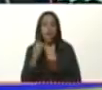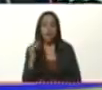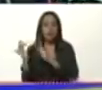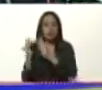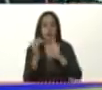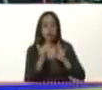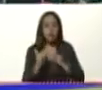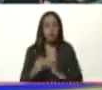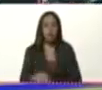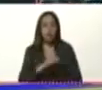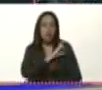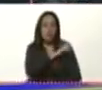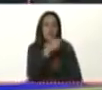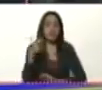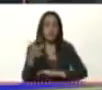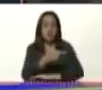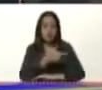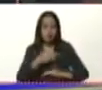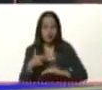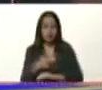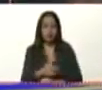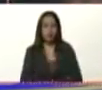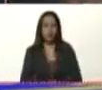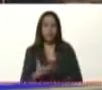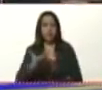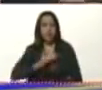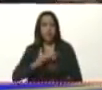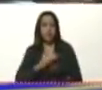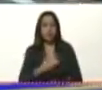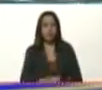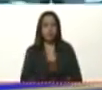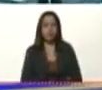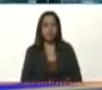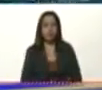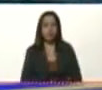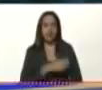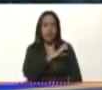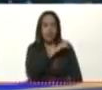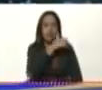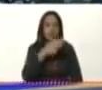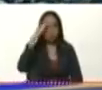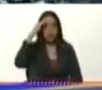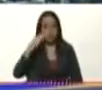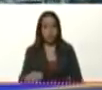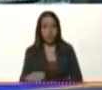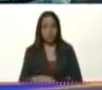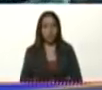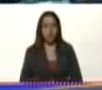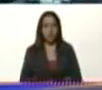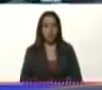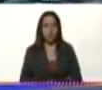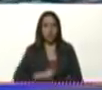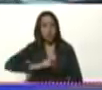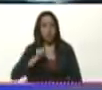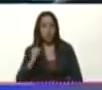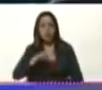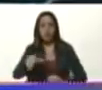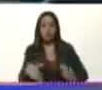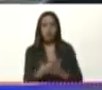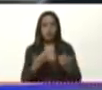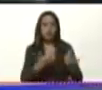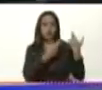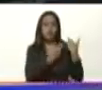jefes, gobernadores, gobernadoras, alcaldes, alcaldesas, jefes militares, jefes policiales, todas las autoridades del